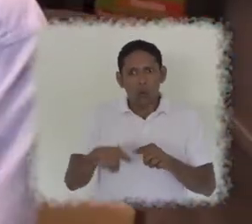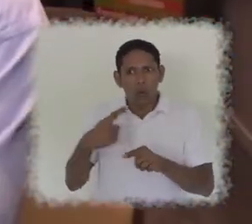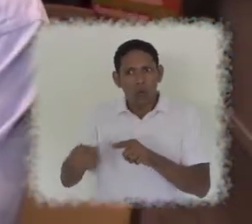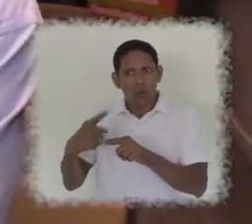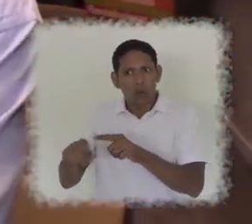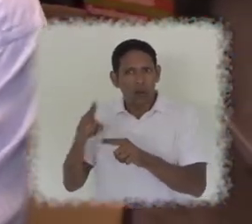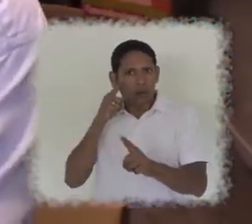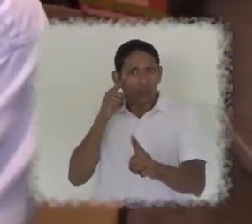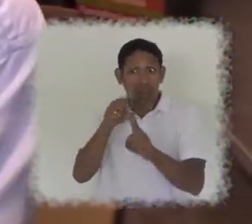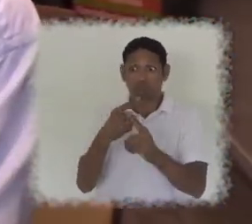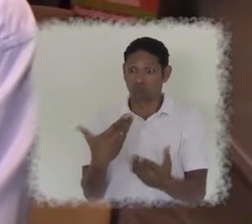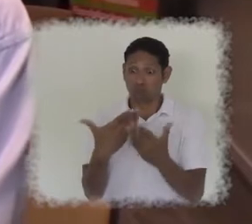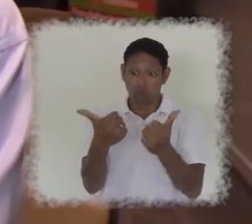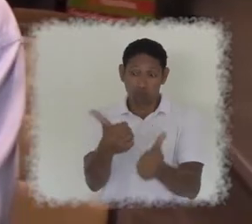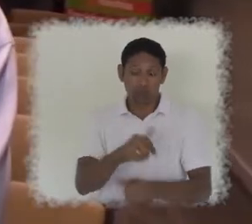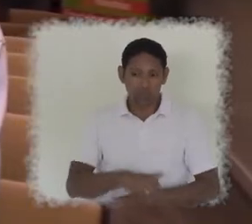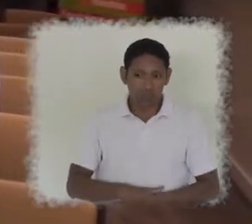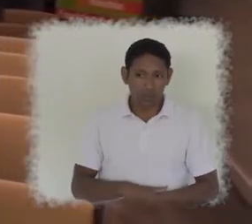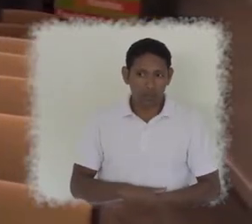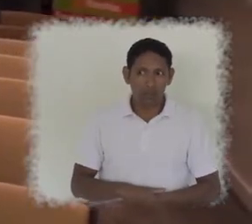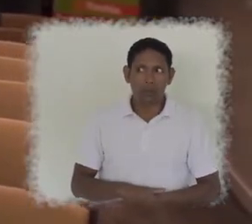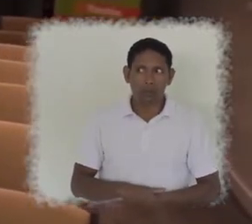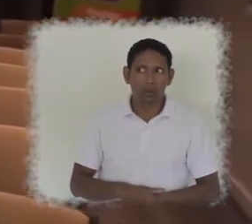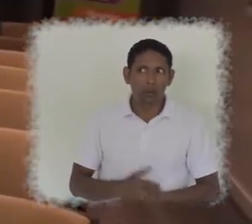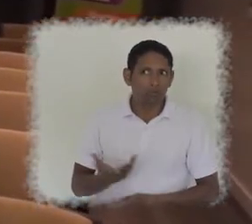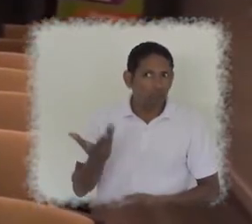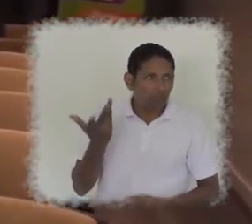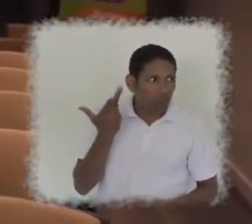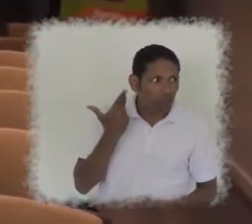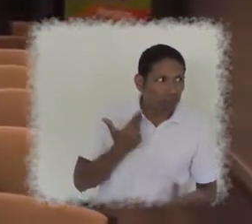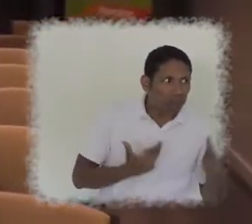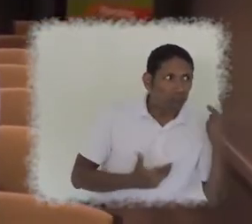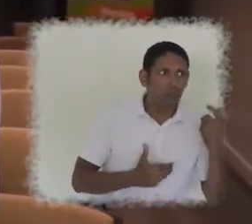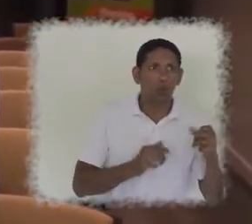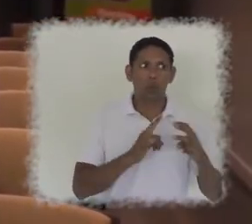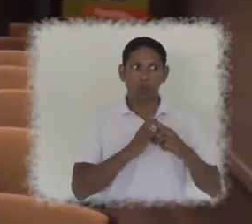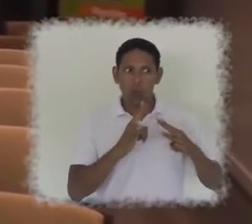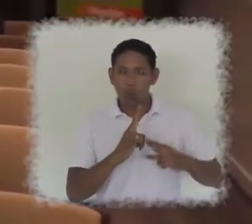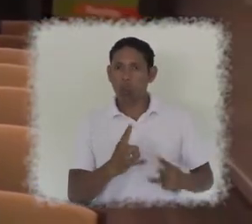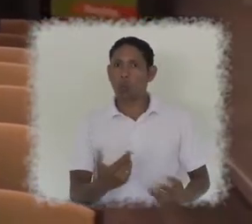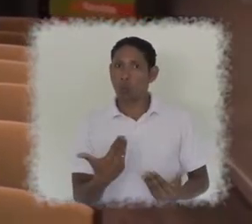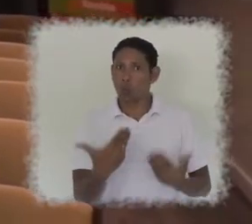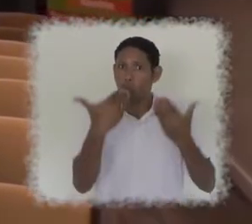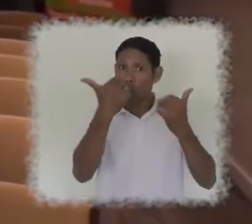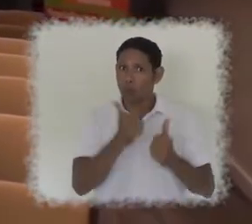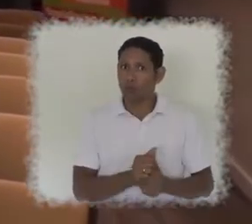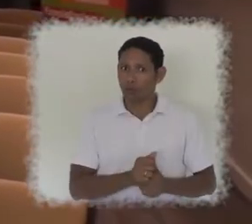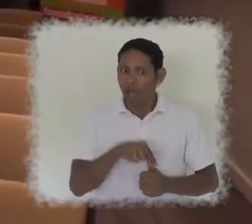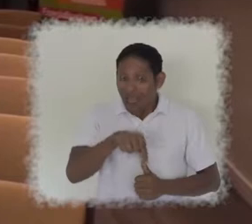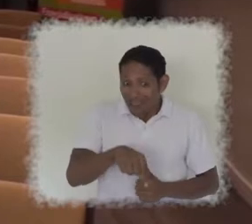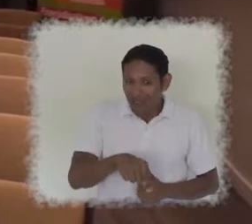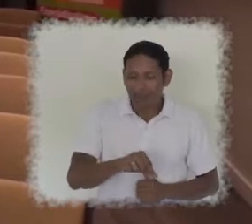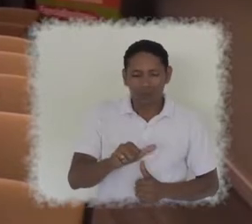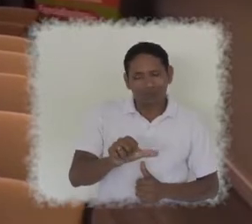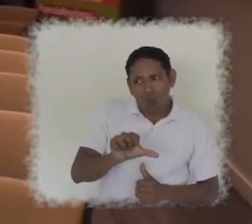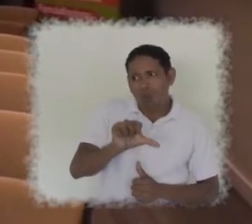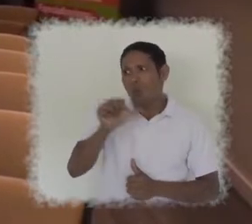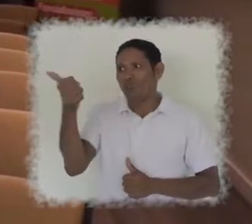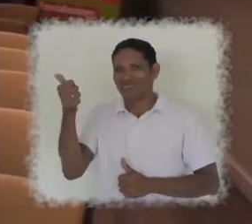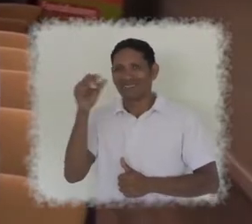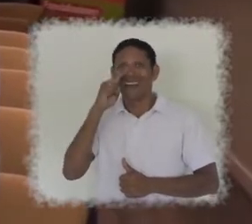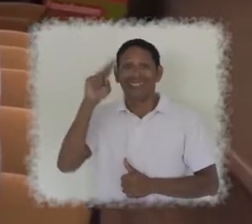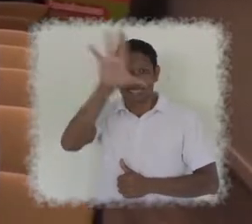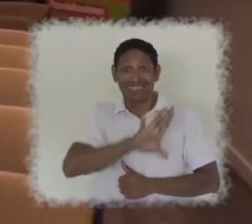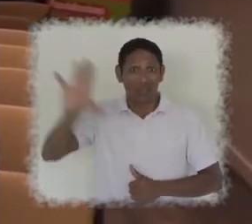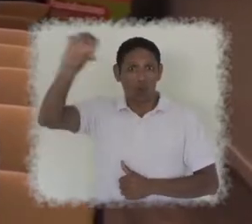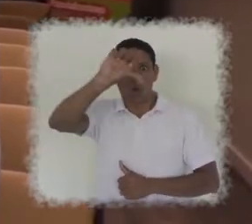y creo que esto va muy bien. He escuchado muy buenos comentarios de la universidad, no aquí,